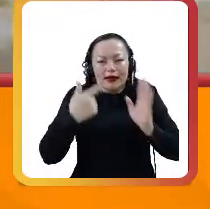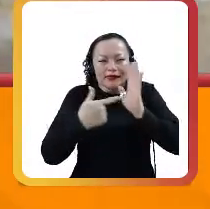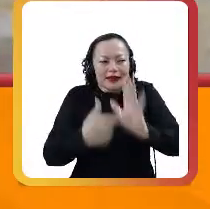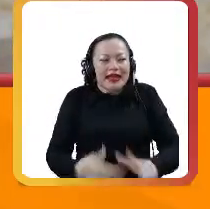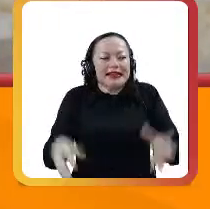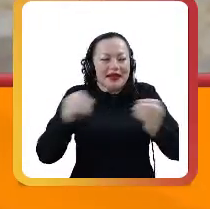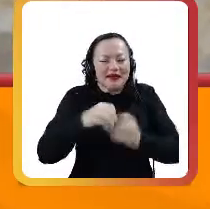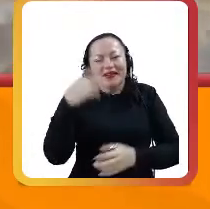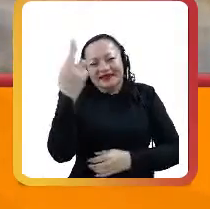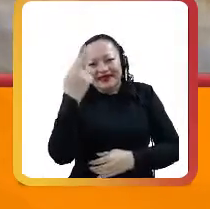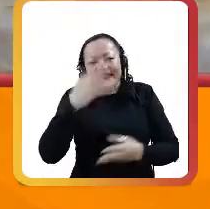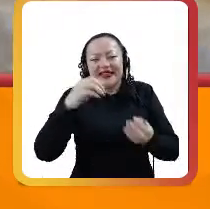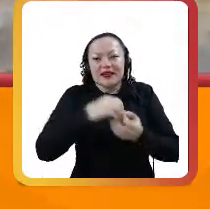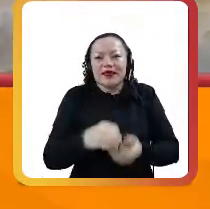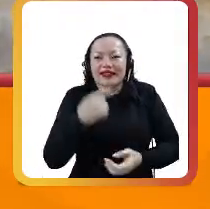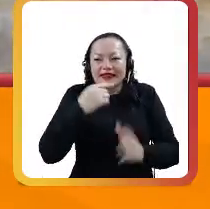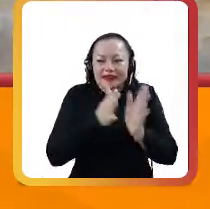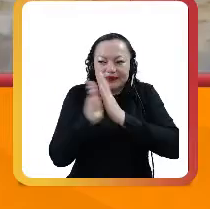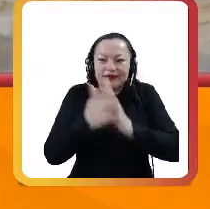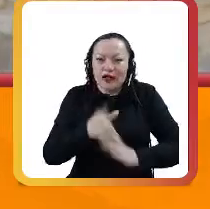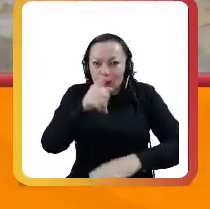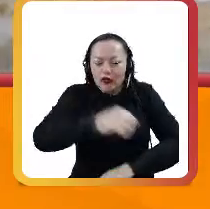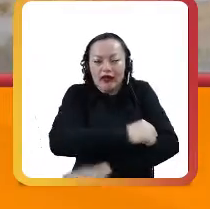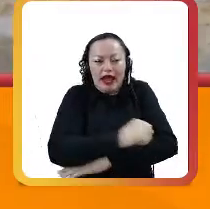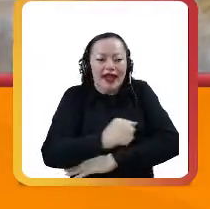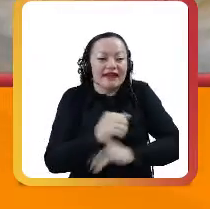Se van a mojar. Estoy viendo desde la ventana.